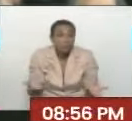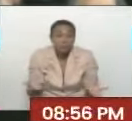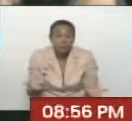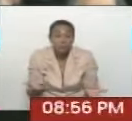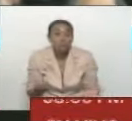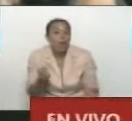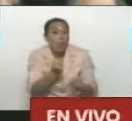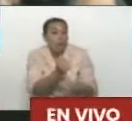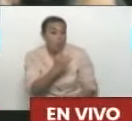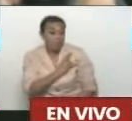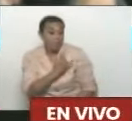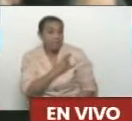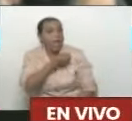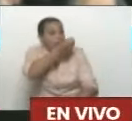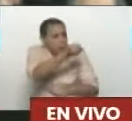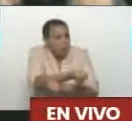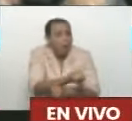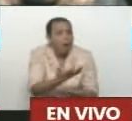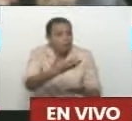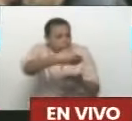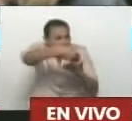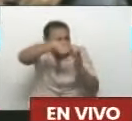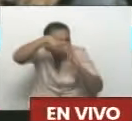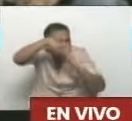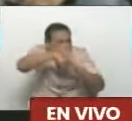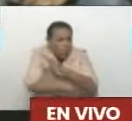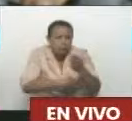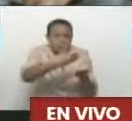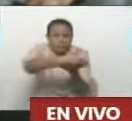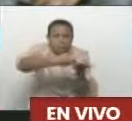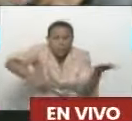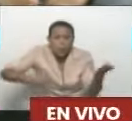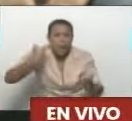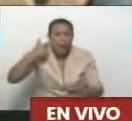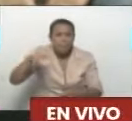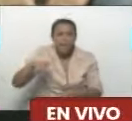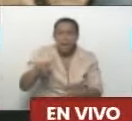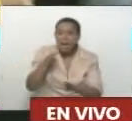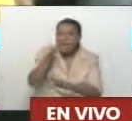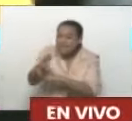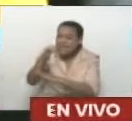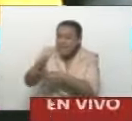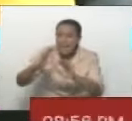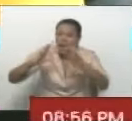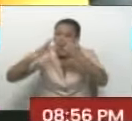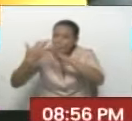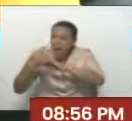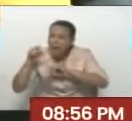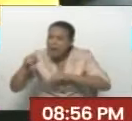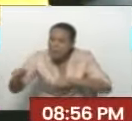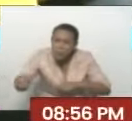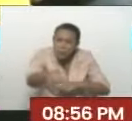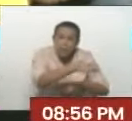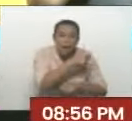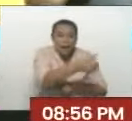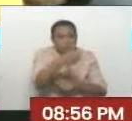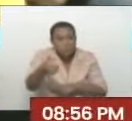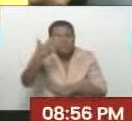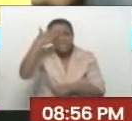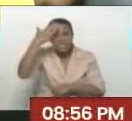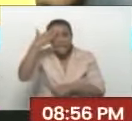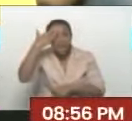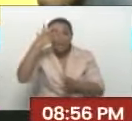ese trabajo, pero hay que intensificarlo al calor y allá barrio adentro para que cada uno de ellos